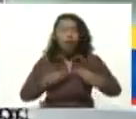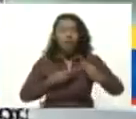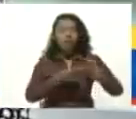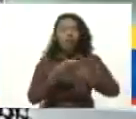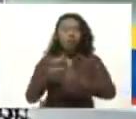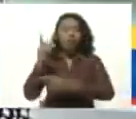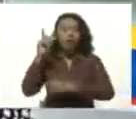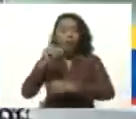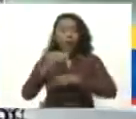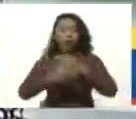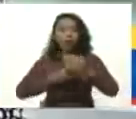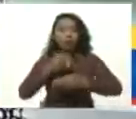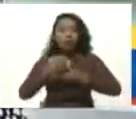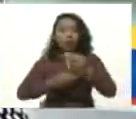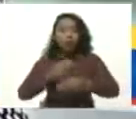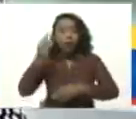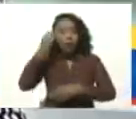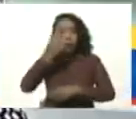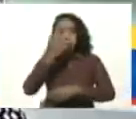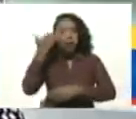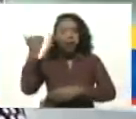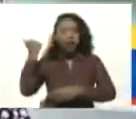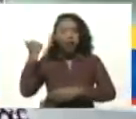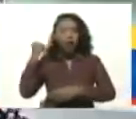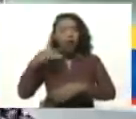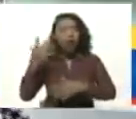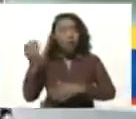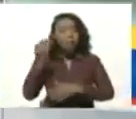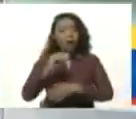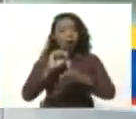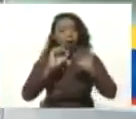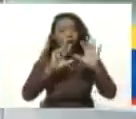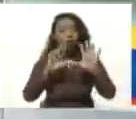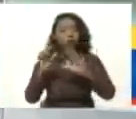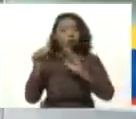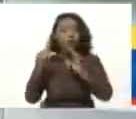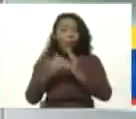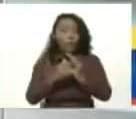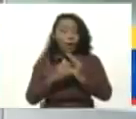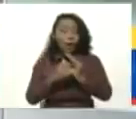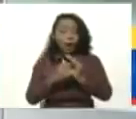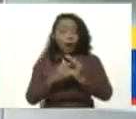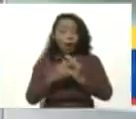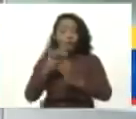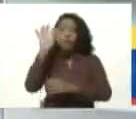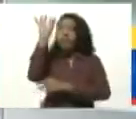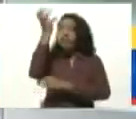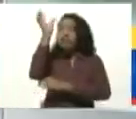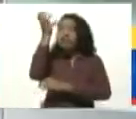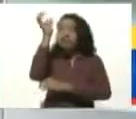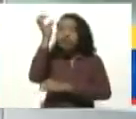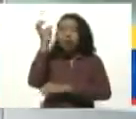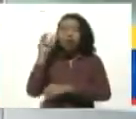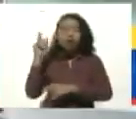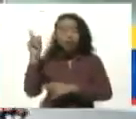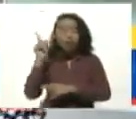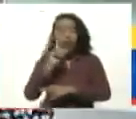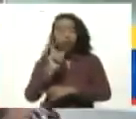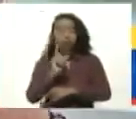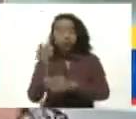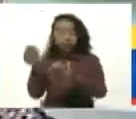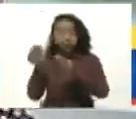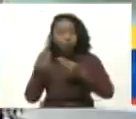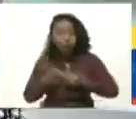también que hicimos en días pasados de más de 800.000 bombillos que nos